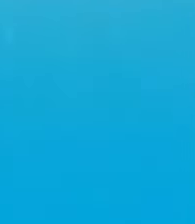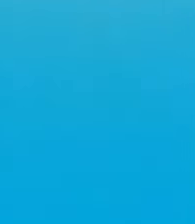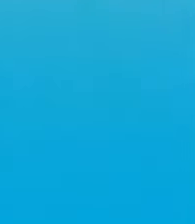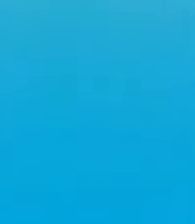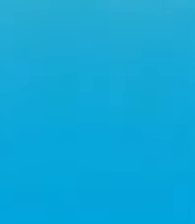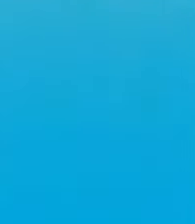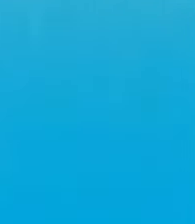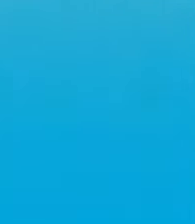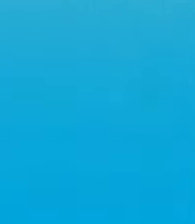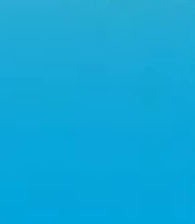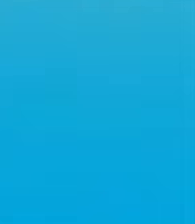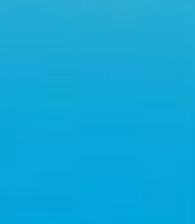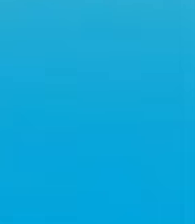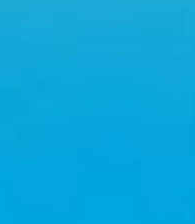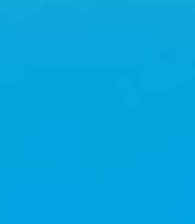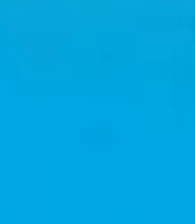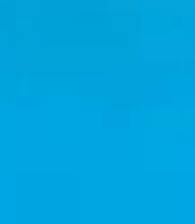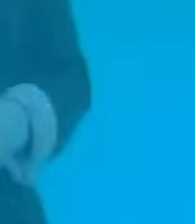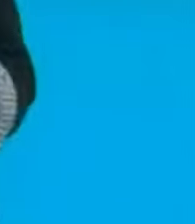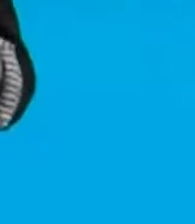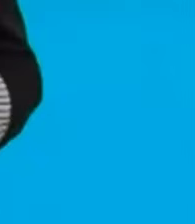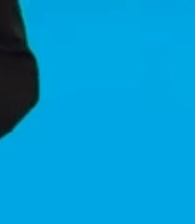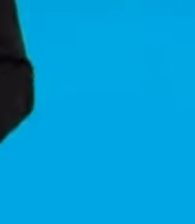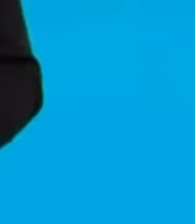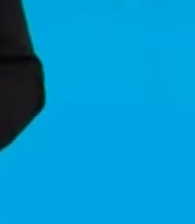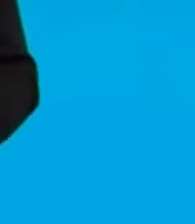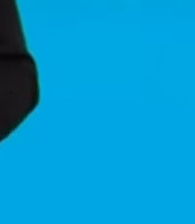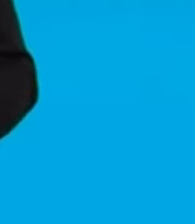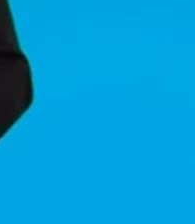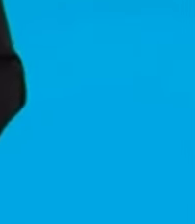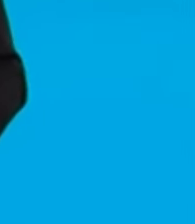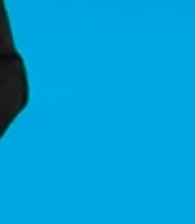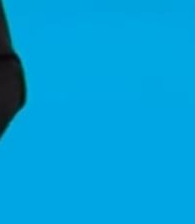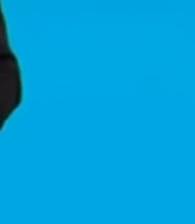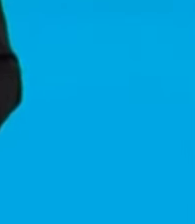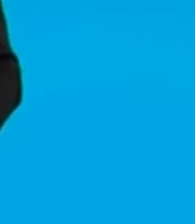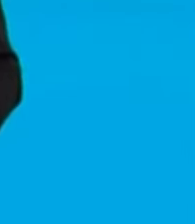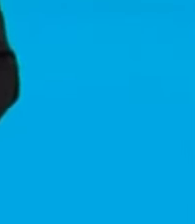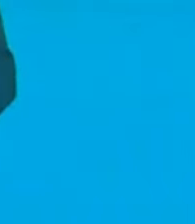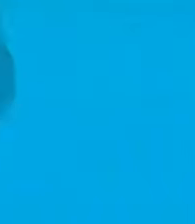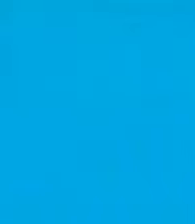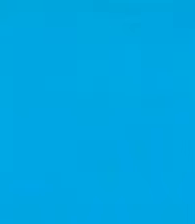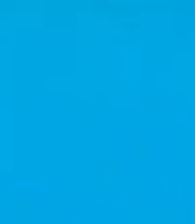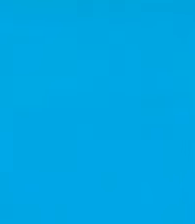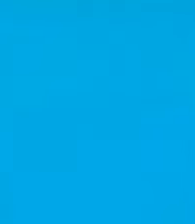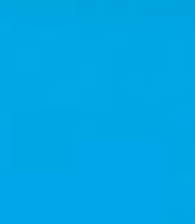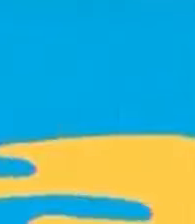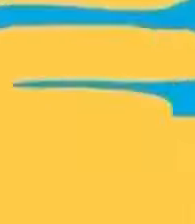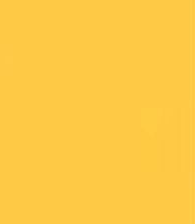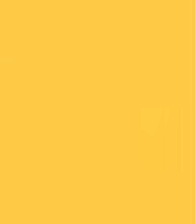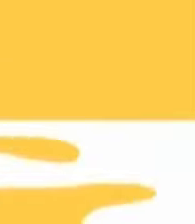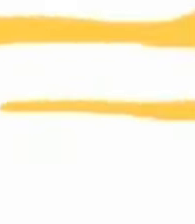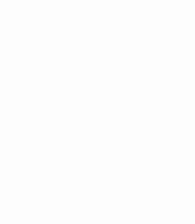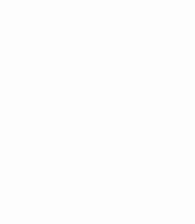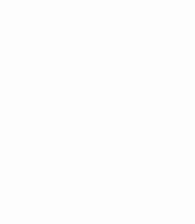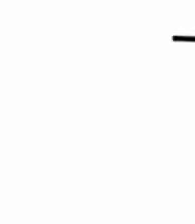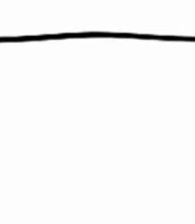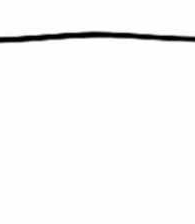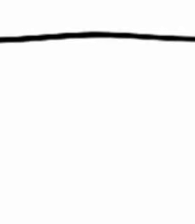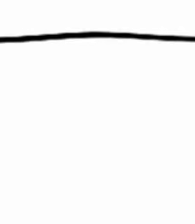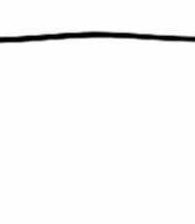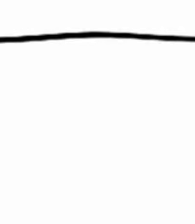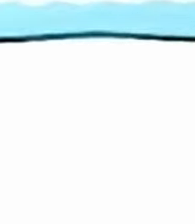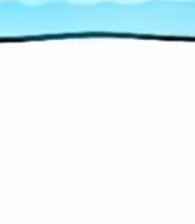casos, vidas humanas. Hoy vamos a hablar de las inundaciones por lluvias intensas. Hablamos